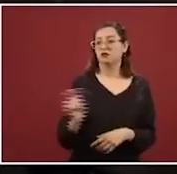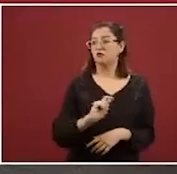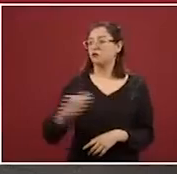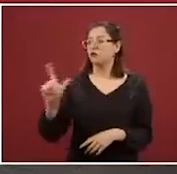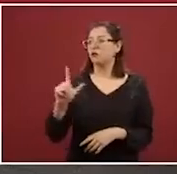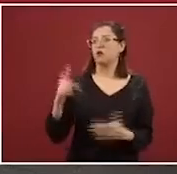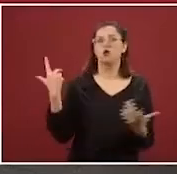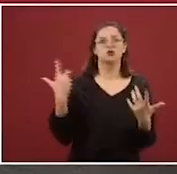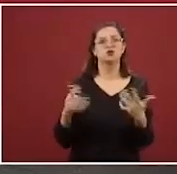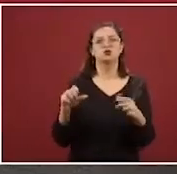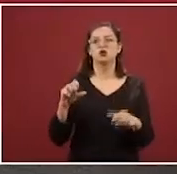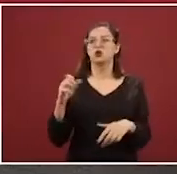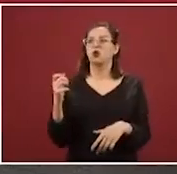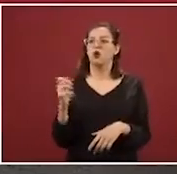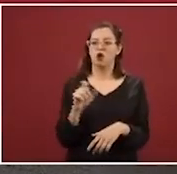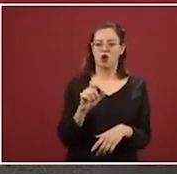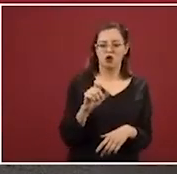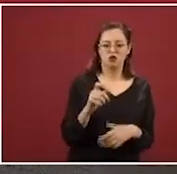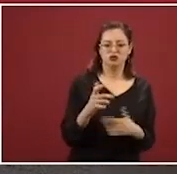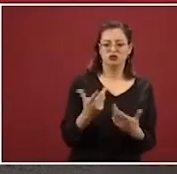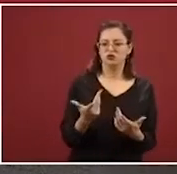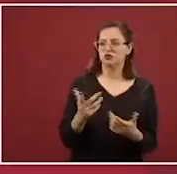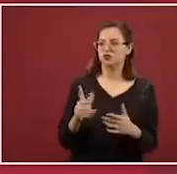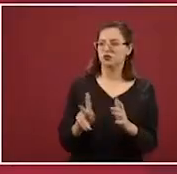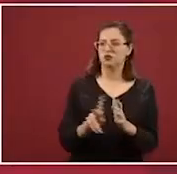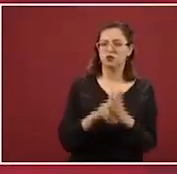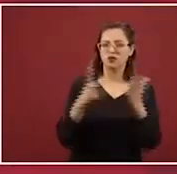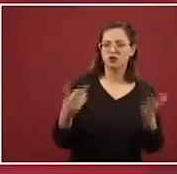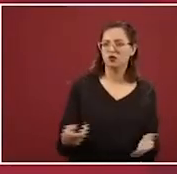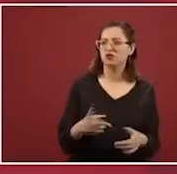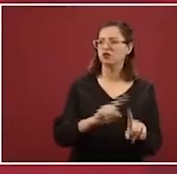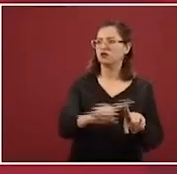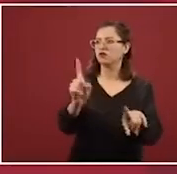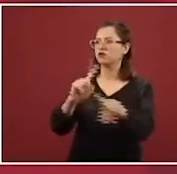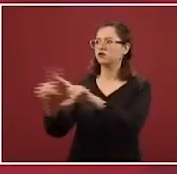Journal, pues no vamos a cambiar.